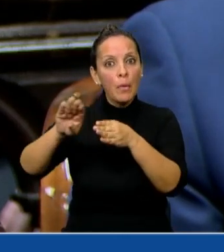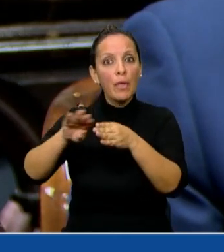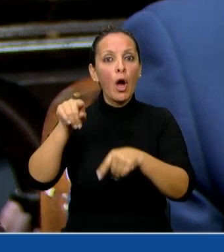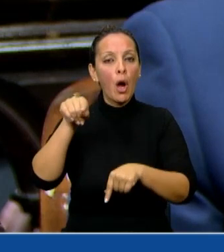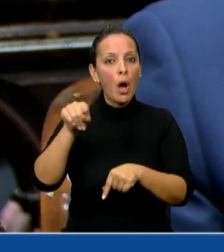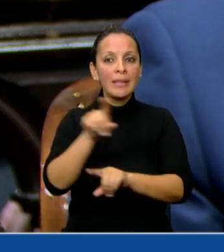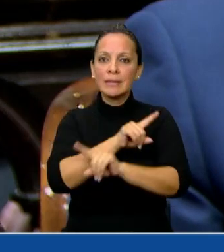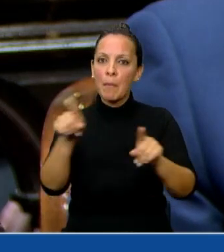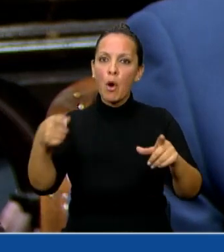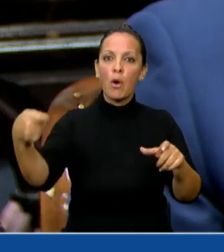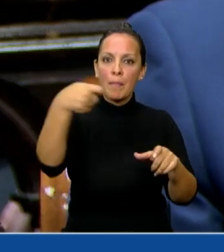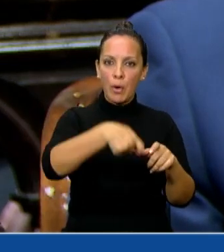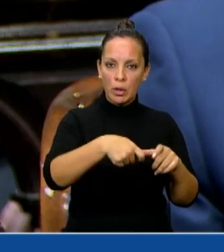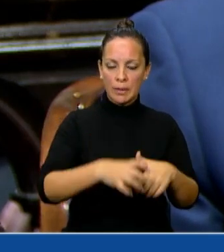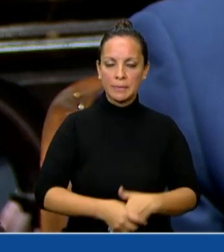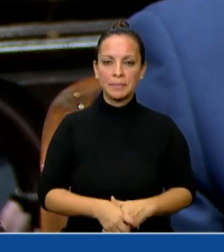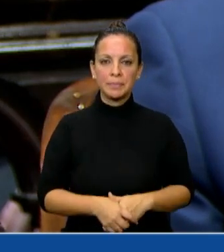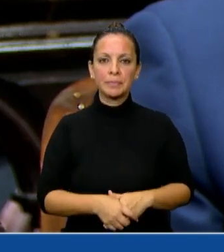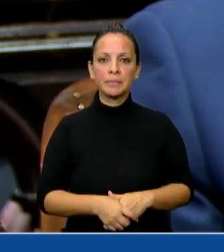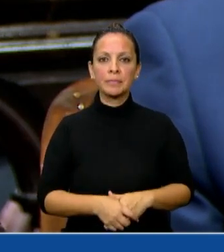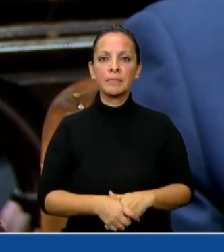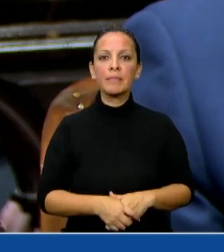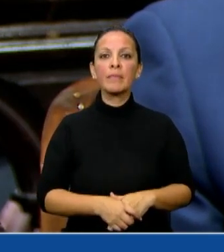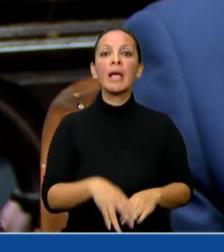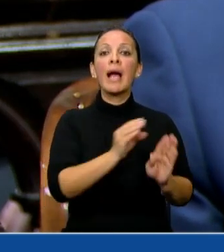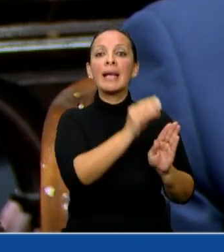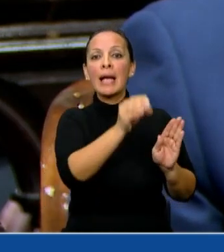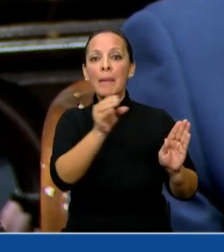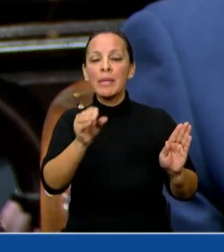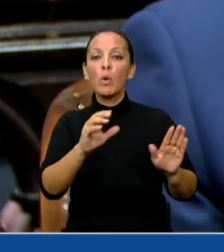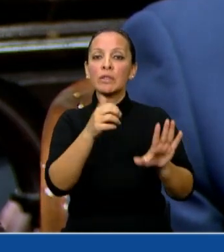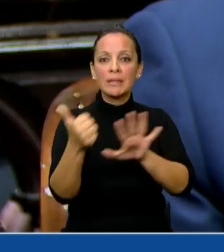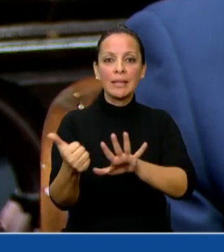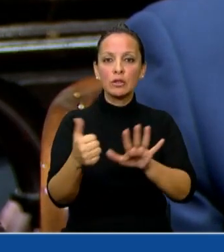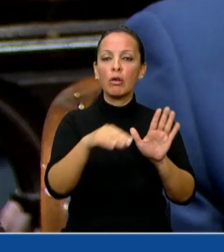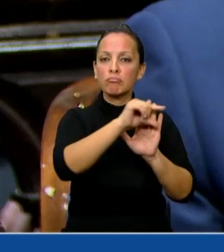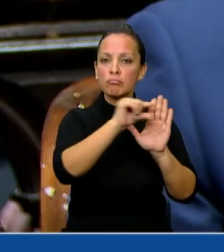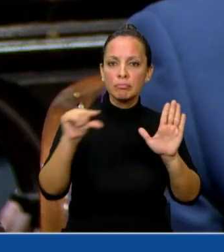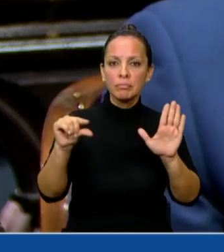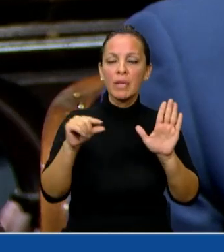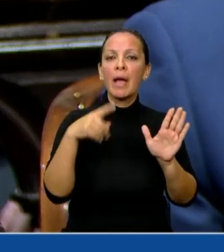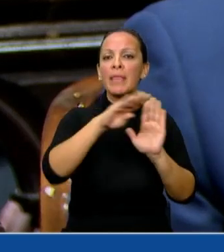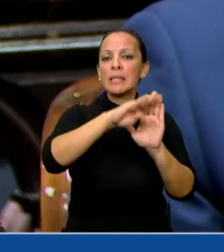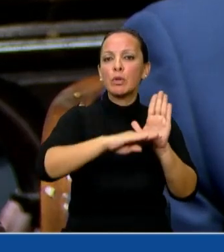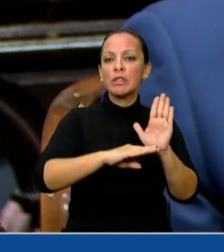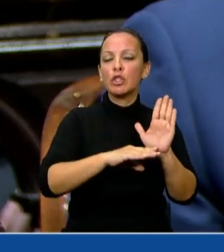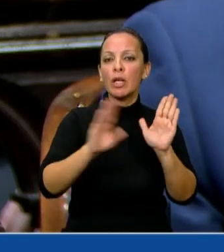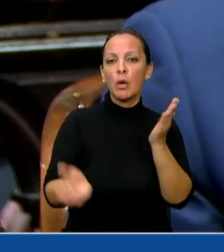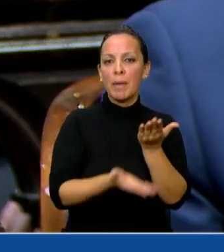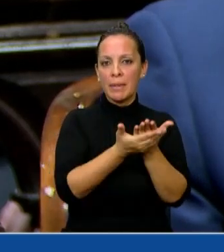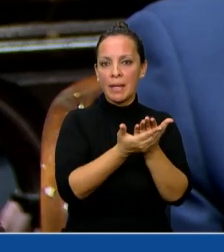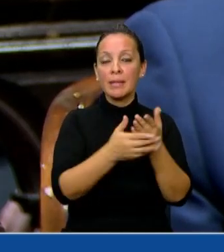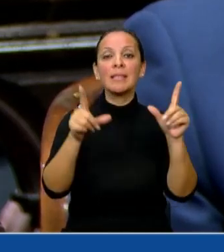harán aportes al fondo. El capítulo 6 se denomina disposiciones complementarias. En el